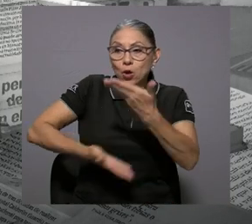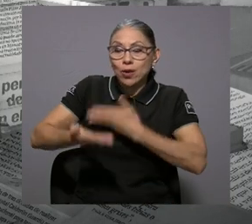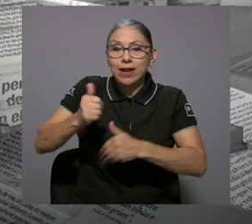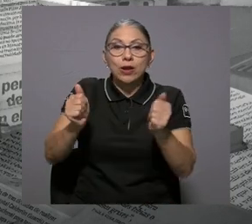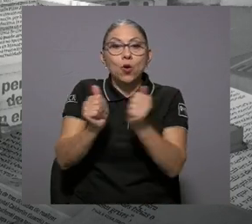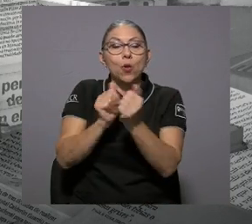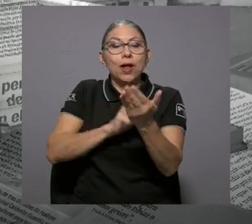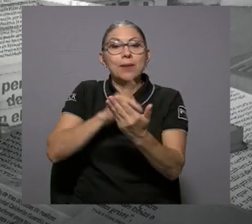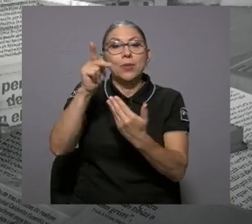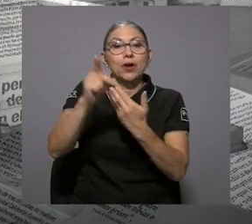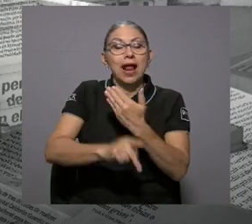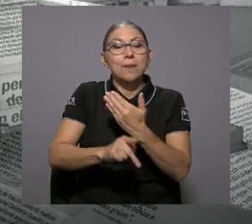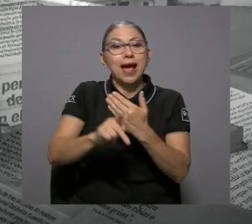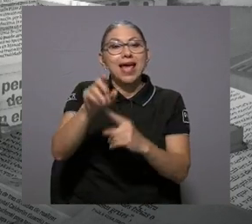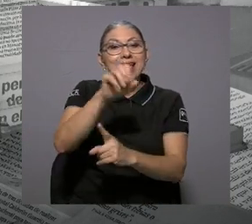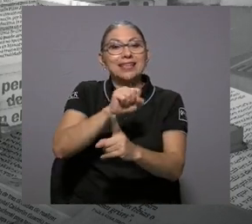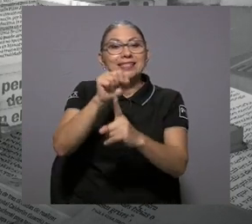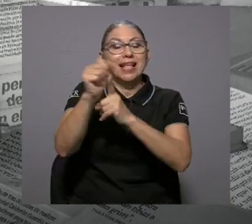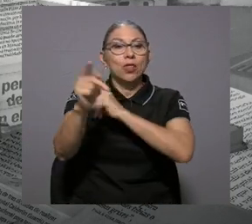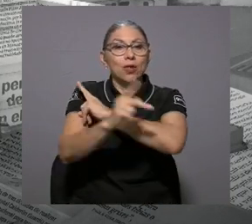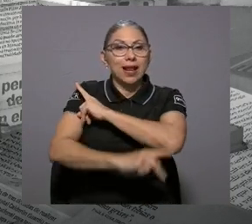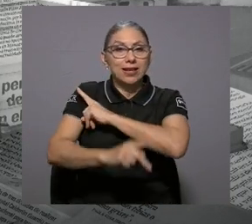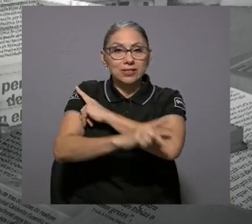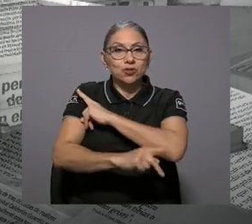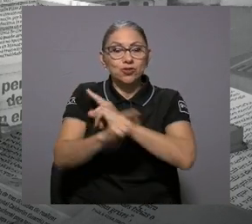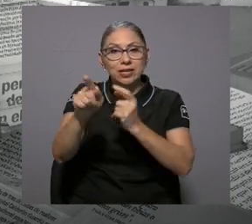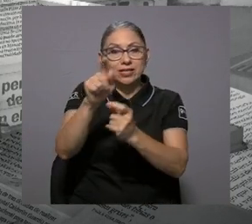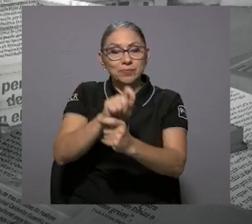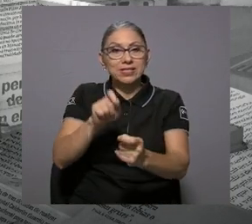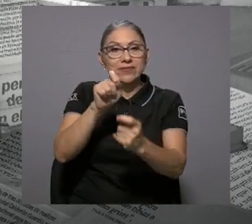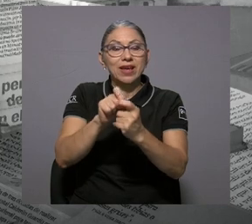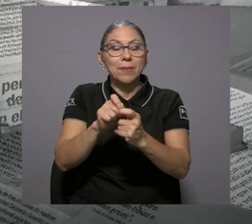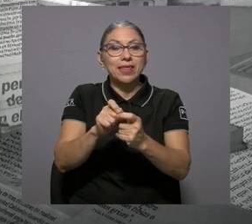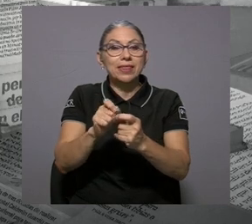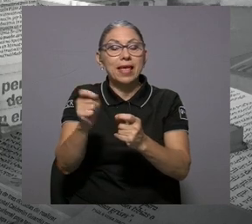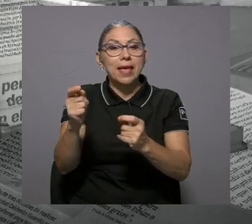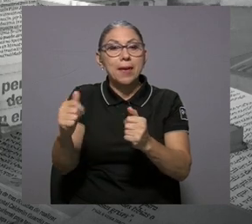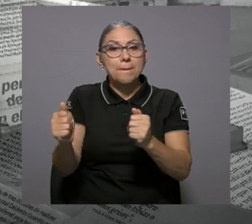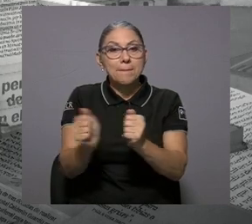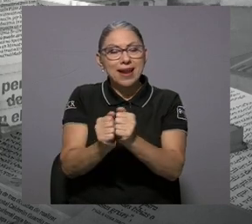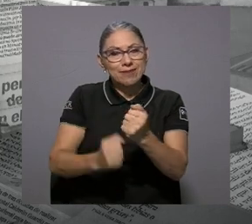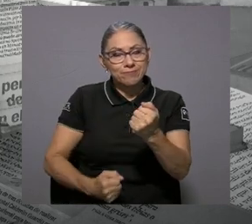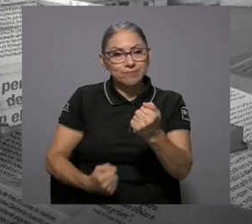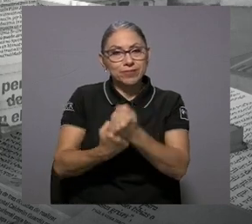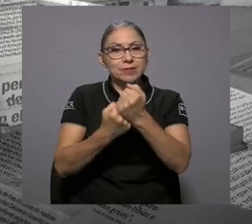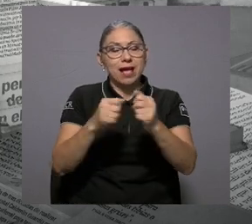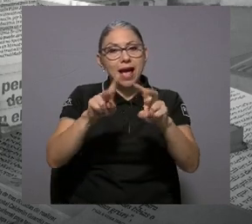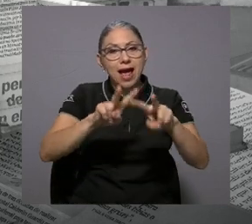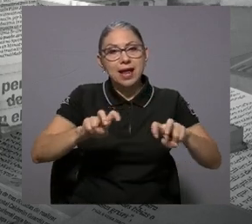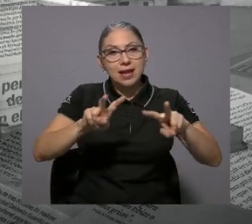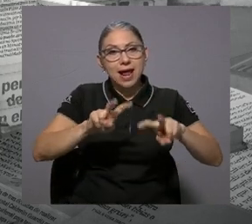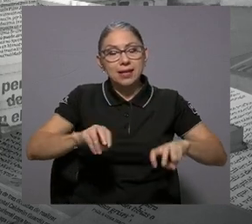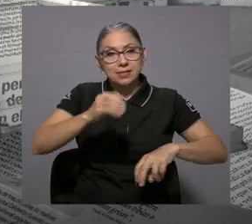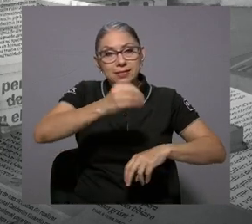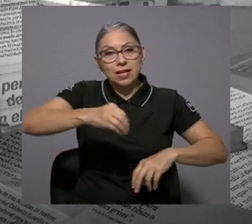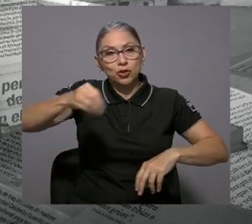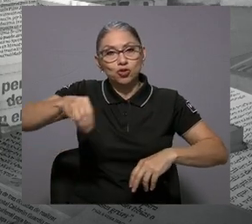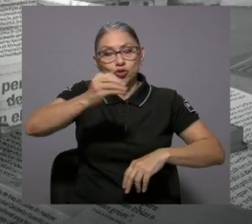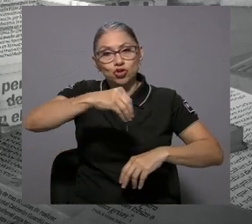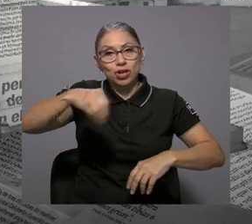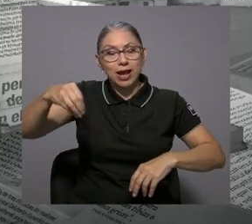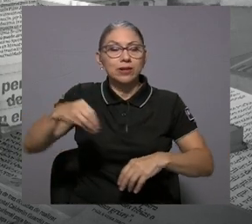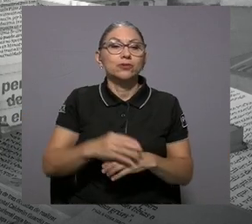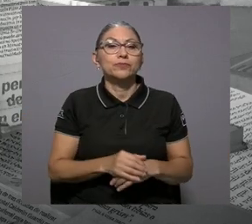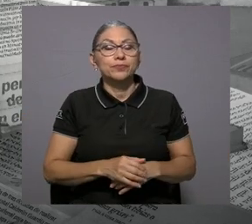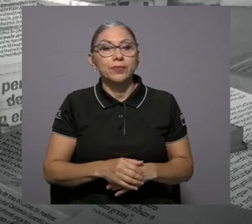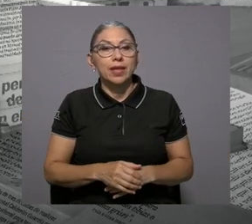Estado-Nación específicamente para reforzar el análisis sobre el océano. Y en lo